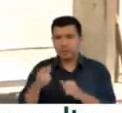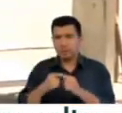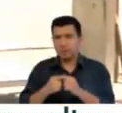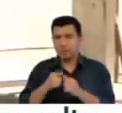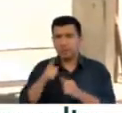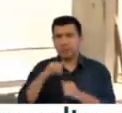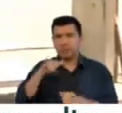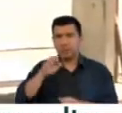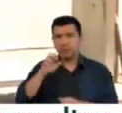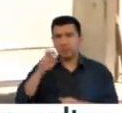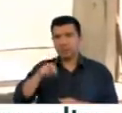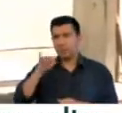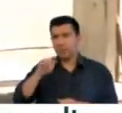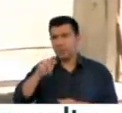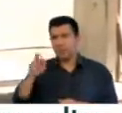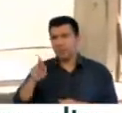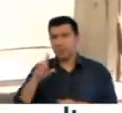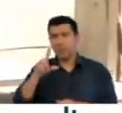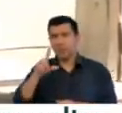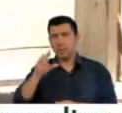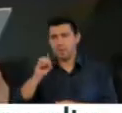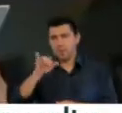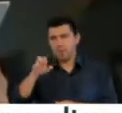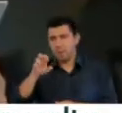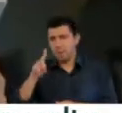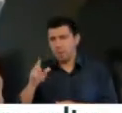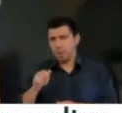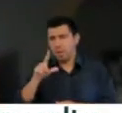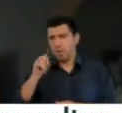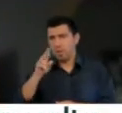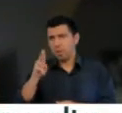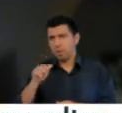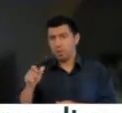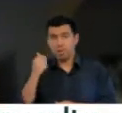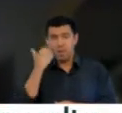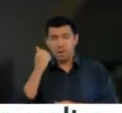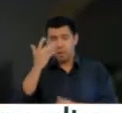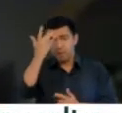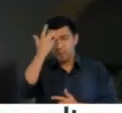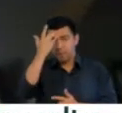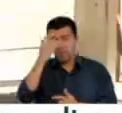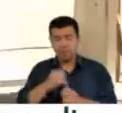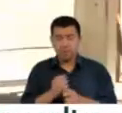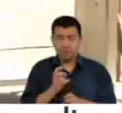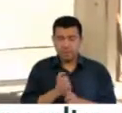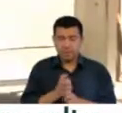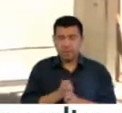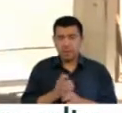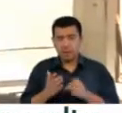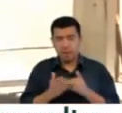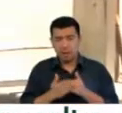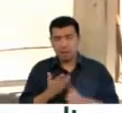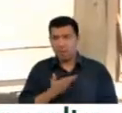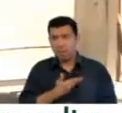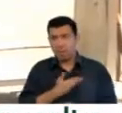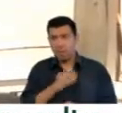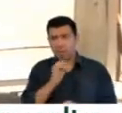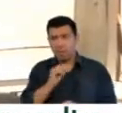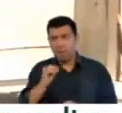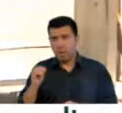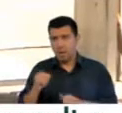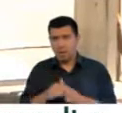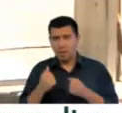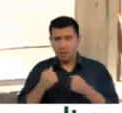joven Jennifer Ojeda Lozano, que padece una complicada enfermedad. Su madre manifiesta que todos los esfuerzos parece haber sido en